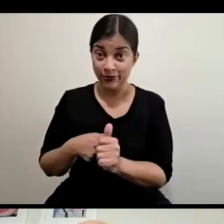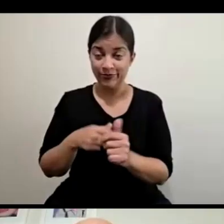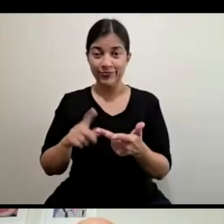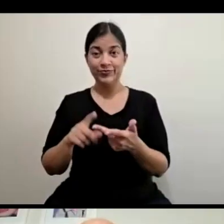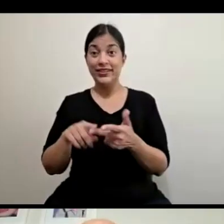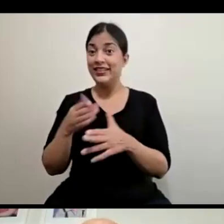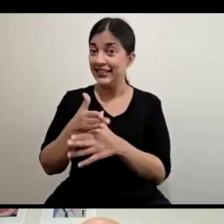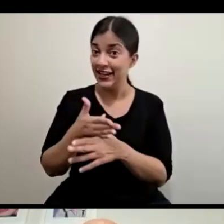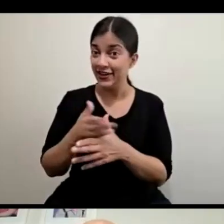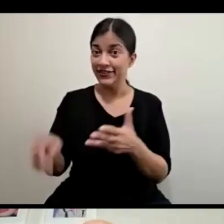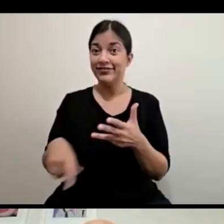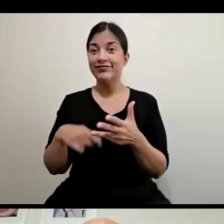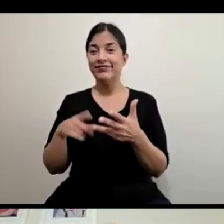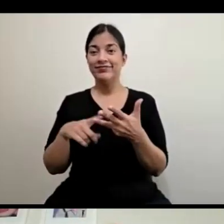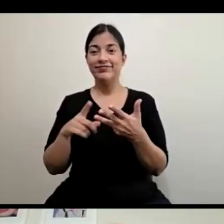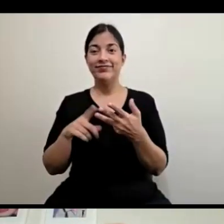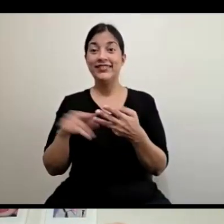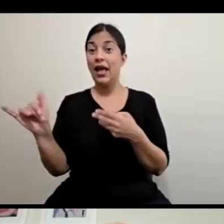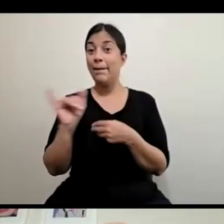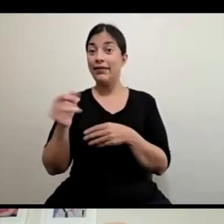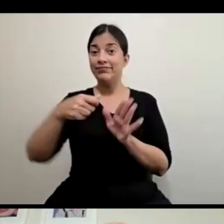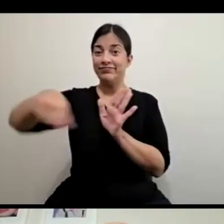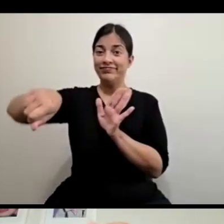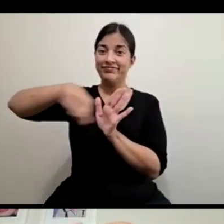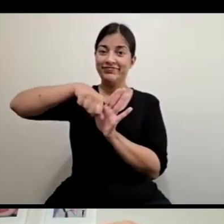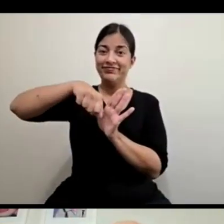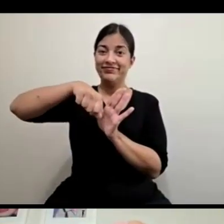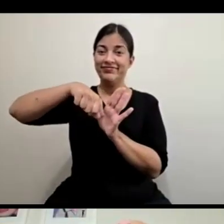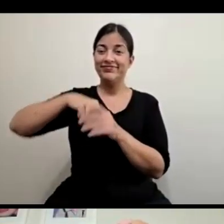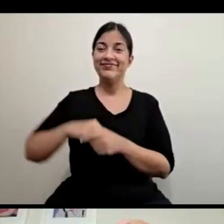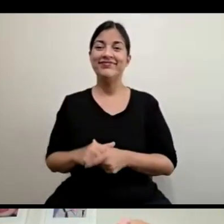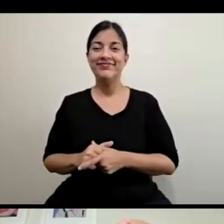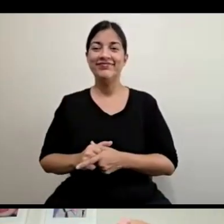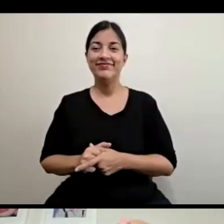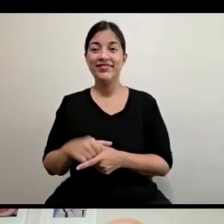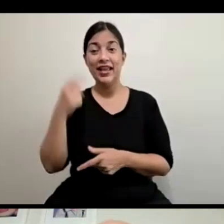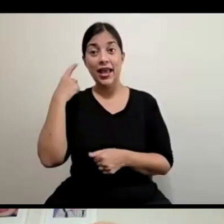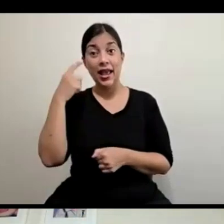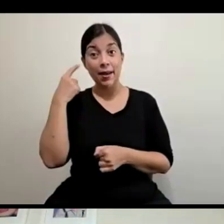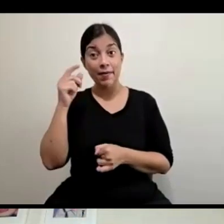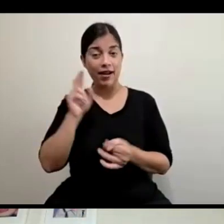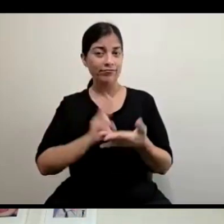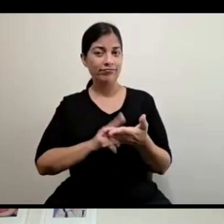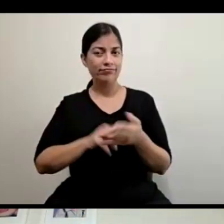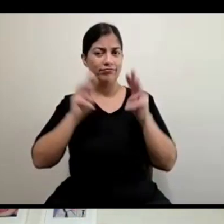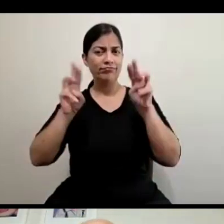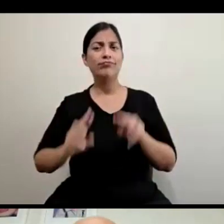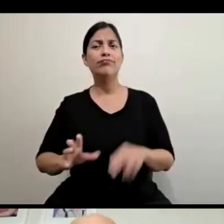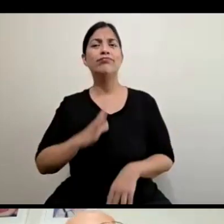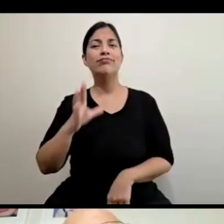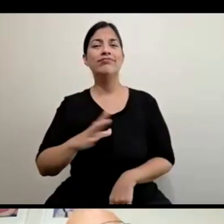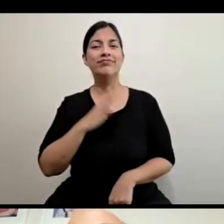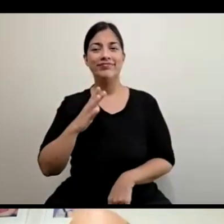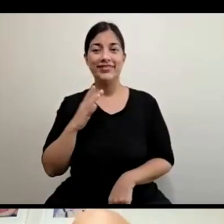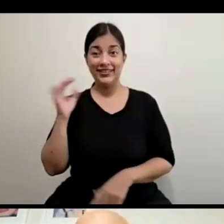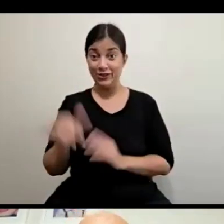además del share que le van a dar, también le van a dar a la campanita que aparece para que se puedan suscribir propiamente a nuestro canal